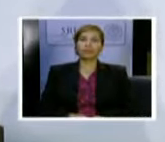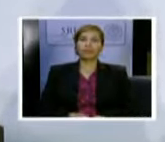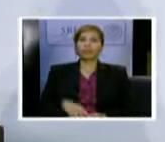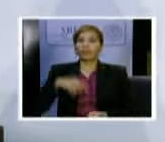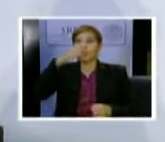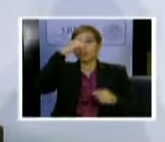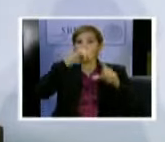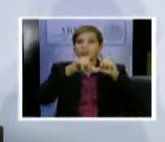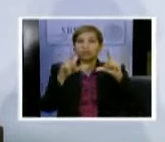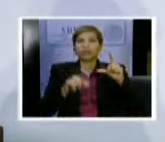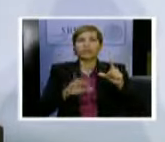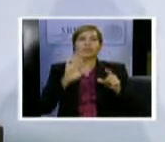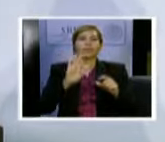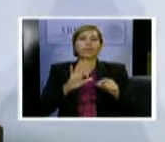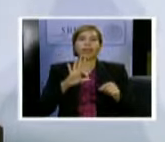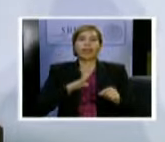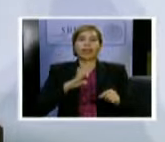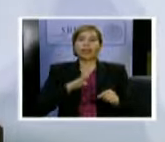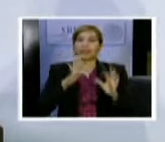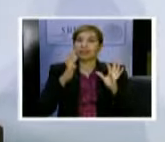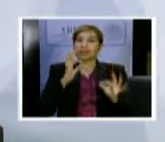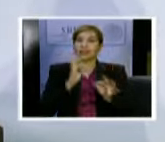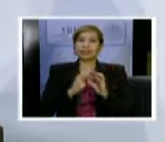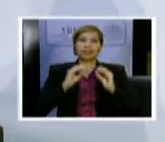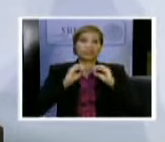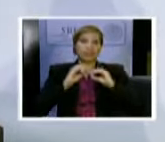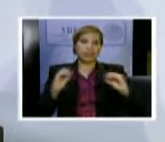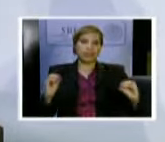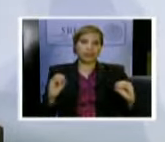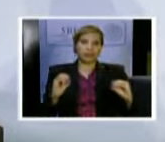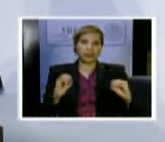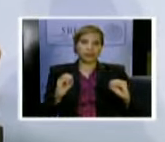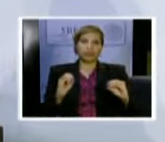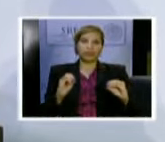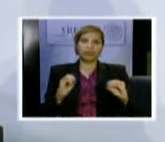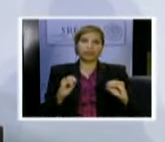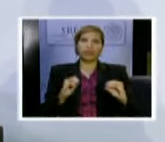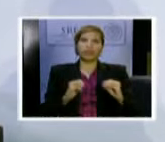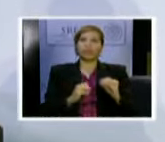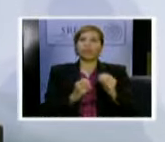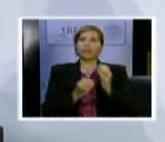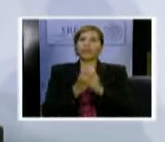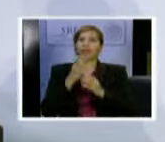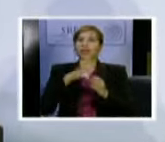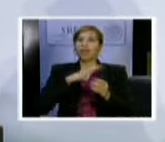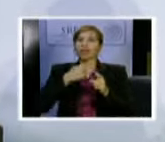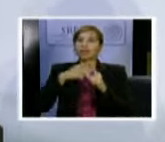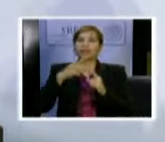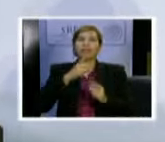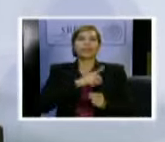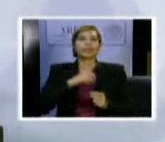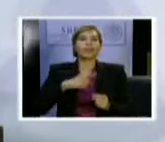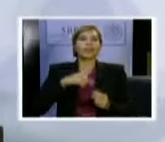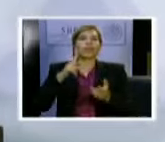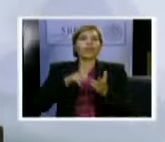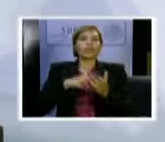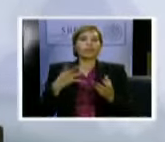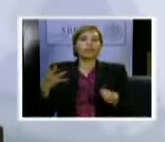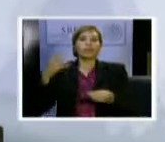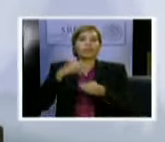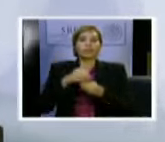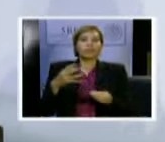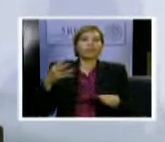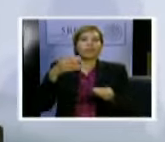mexicana prácticamente está en ceros, hay un nuevo paradigma. Tenemos que hacer una